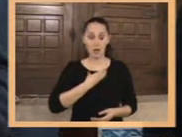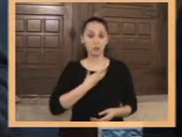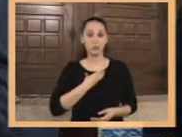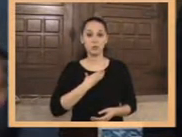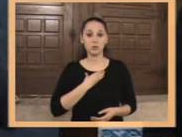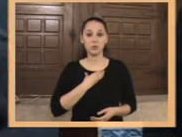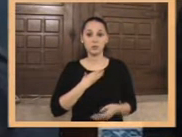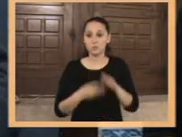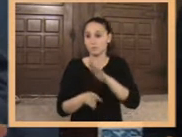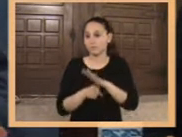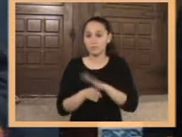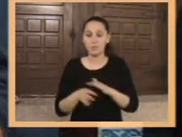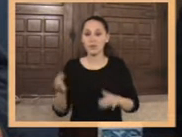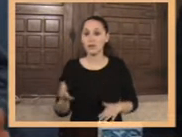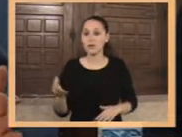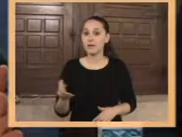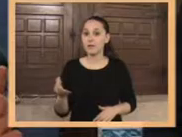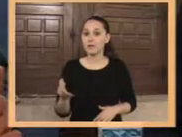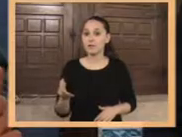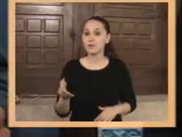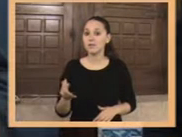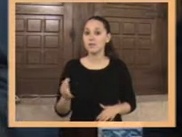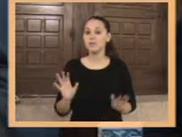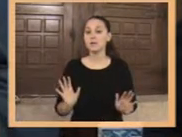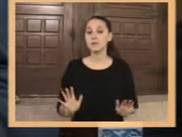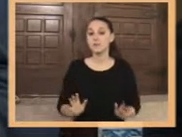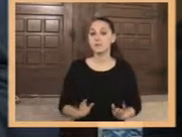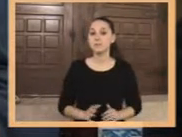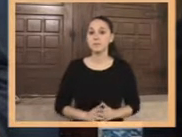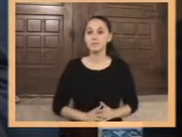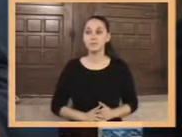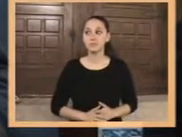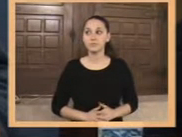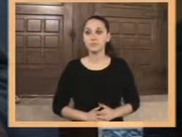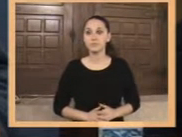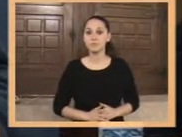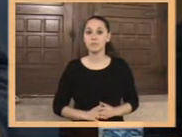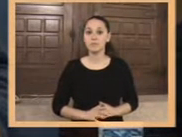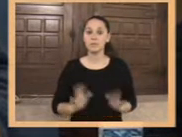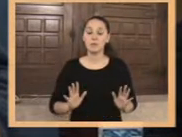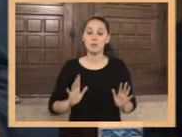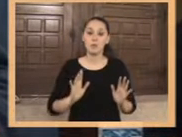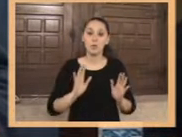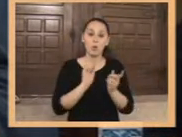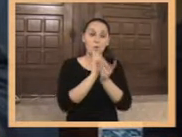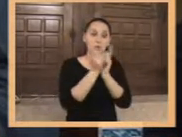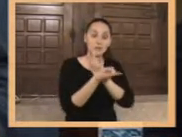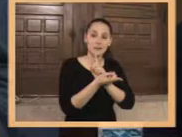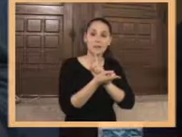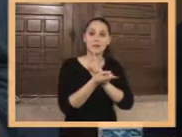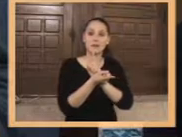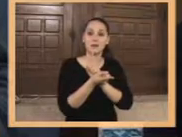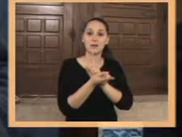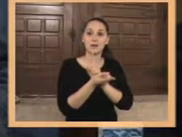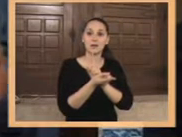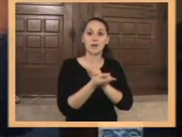pretende, vía por una legislación que no le corresponde, introducir una modificación en una de las disposiciones y, a